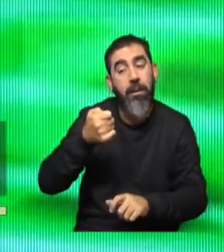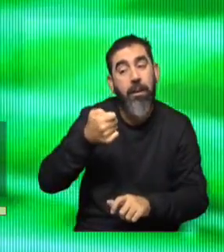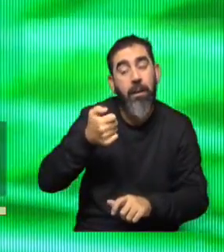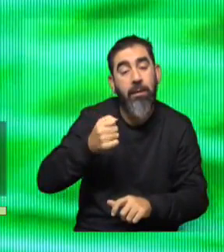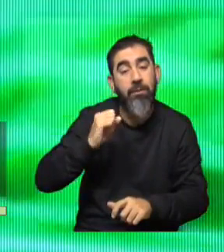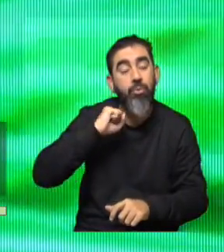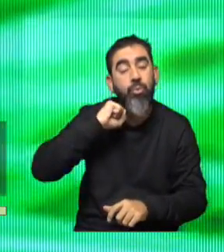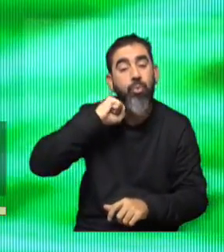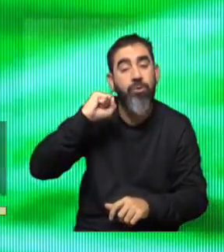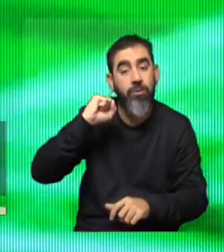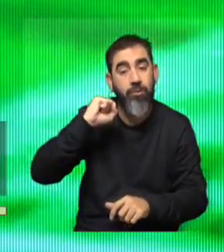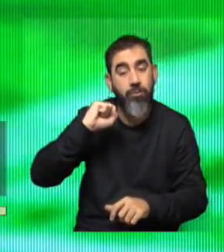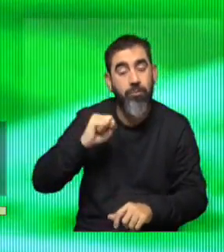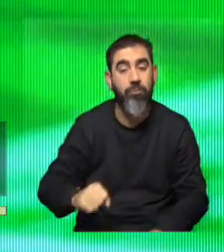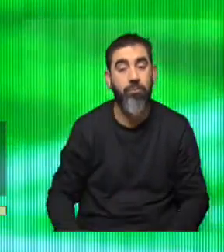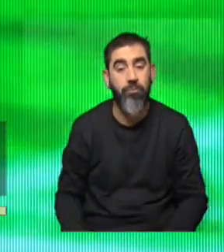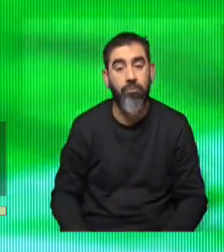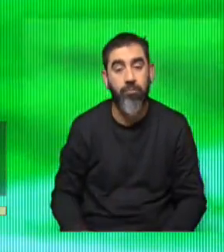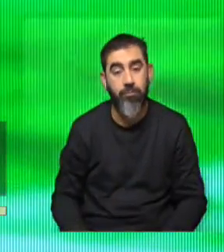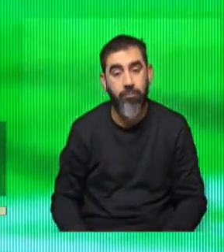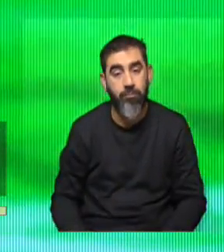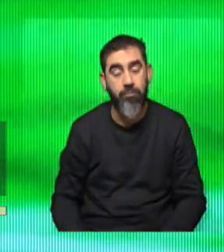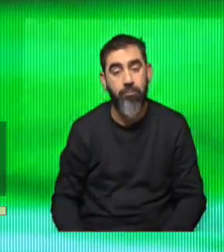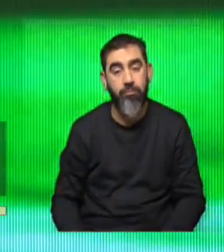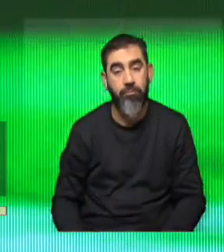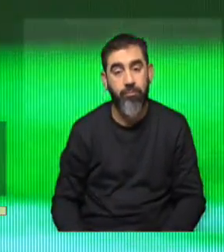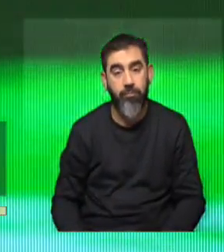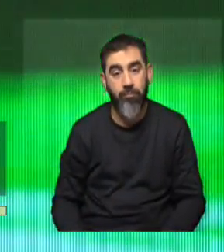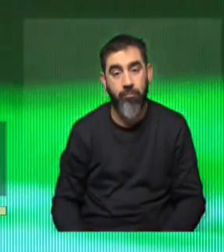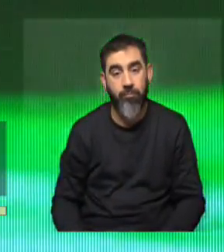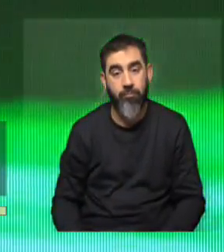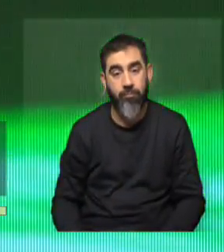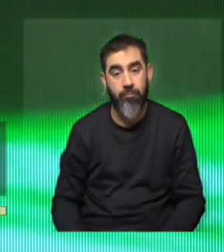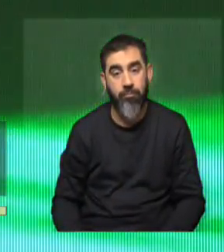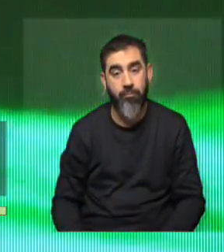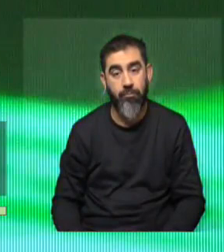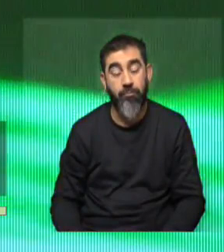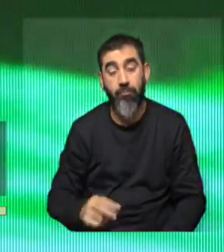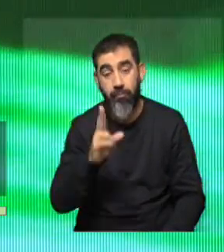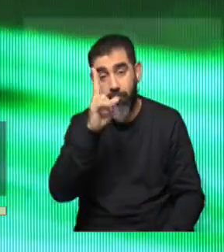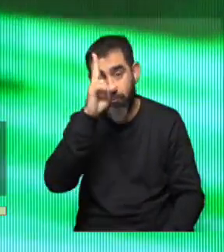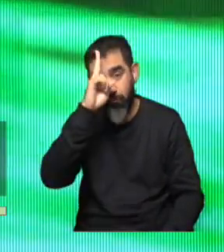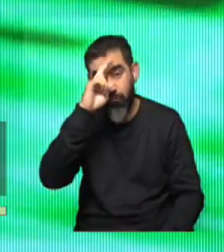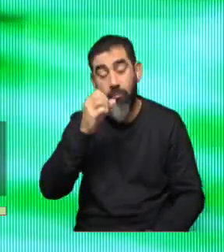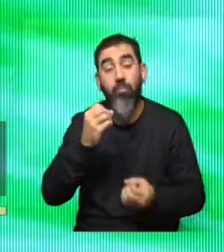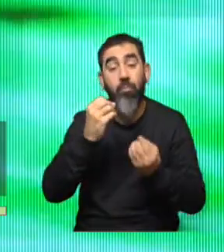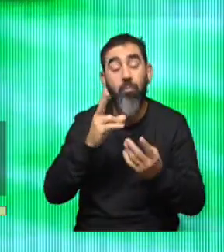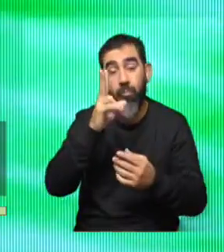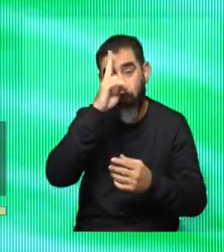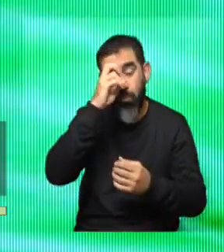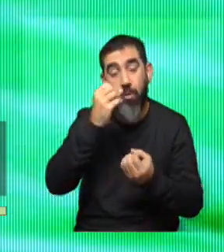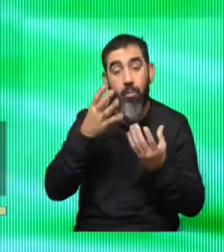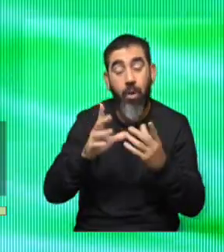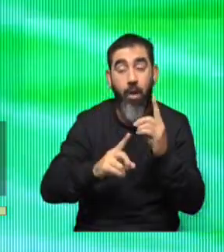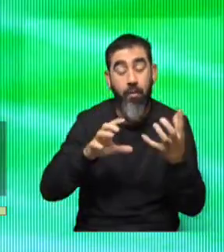quitarse la vida han hecho un intento auto eliminación este y están en el hospital porque muchas veces llegan en